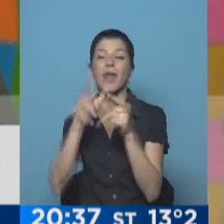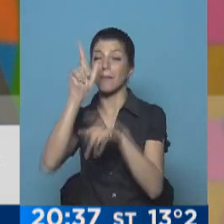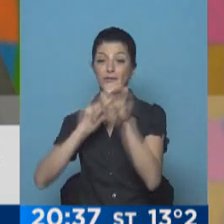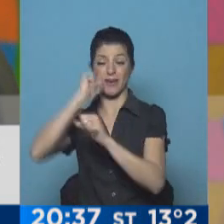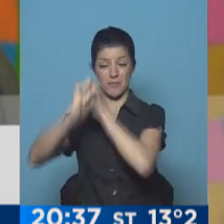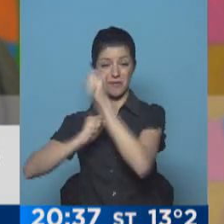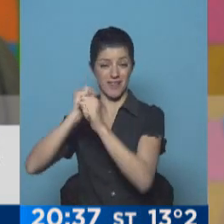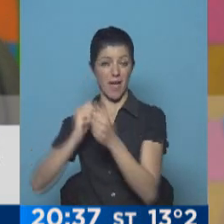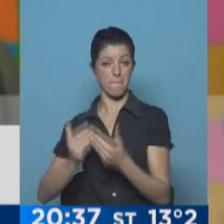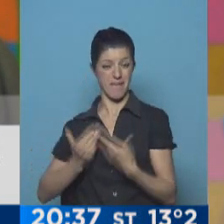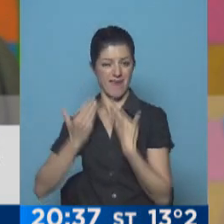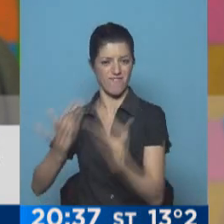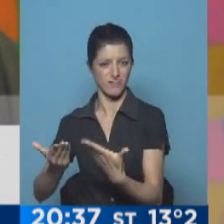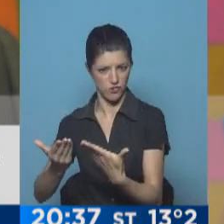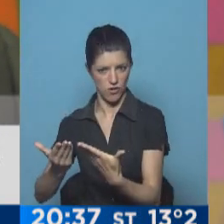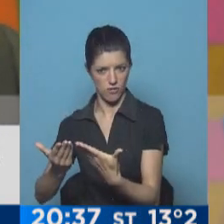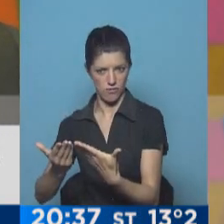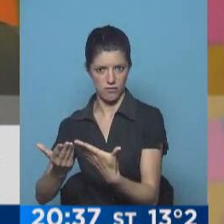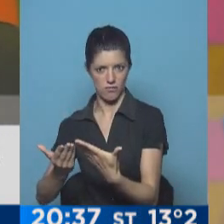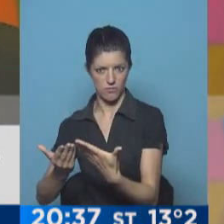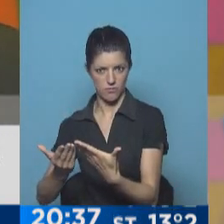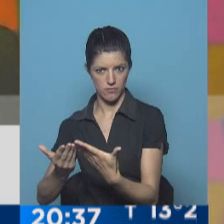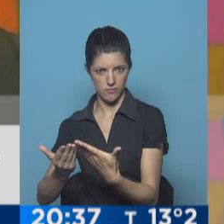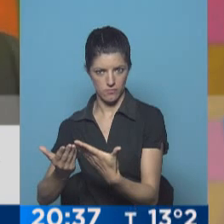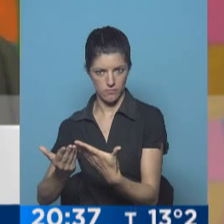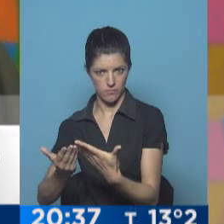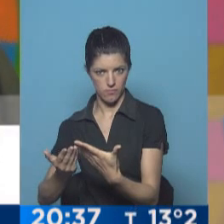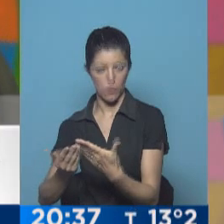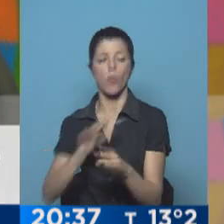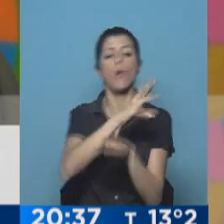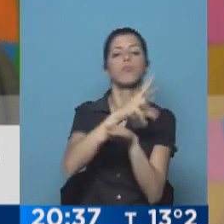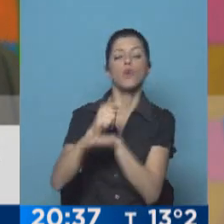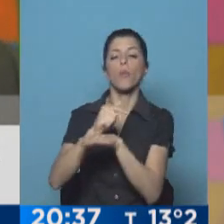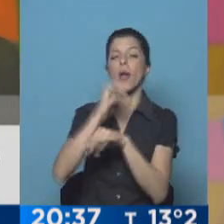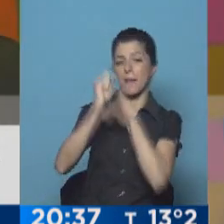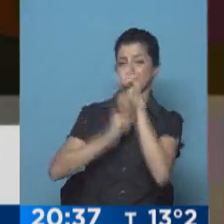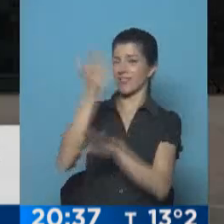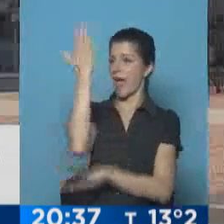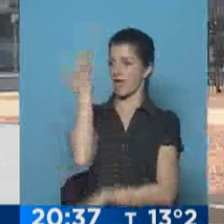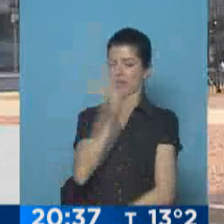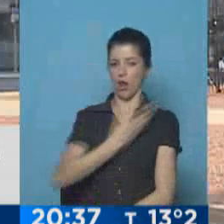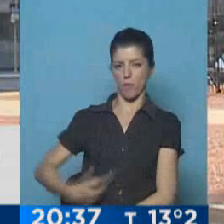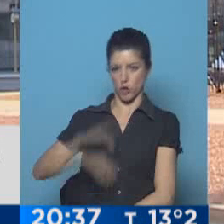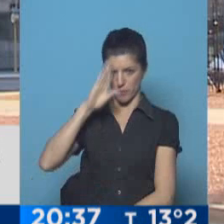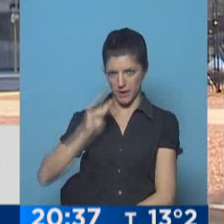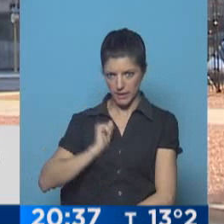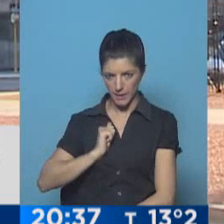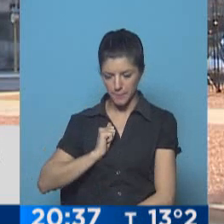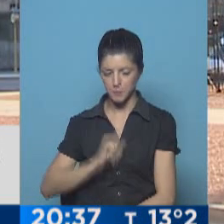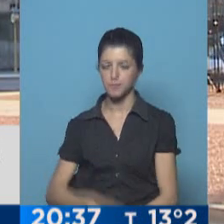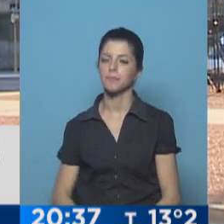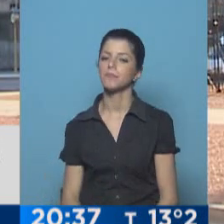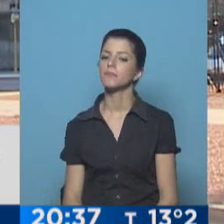beneficiado con el saqueo de empresas en los años de la dictadura cívico-militar hasta dónde